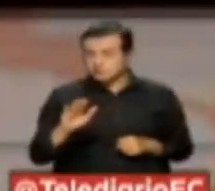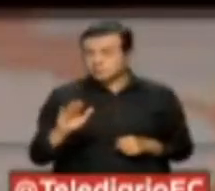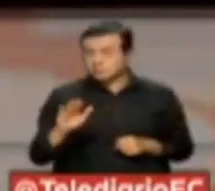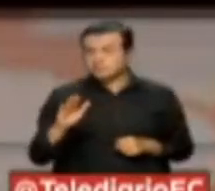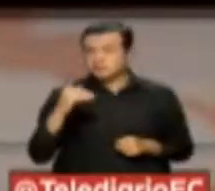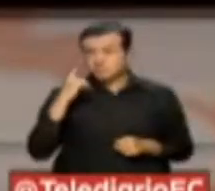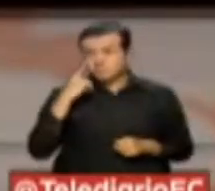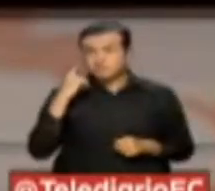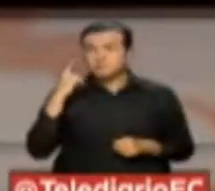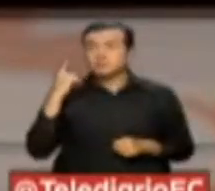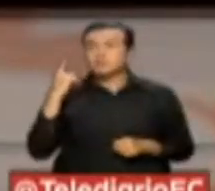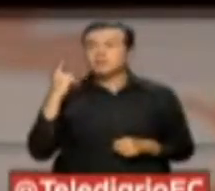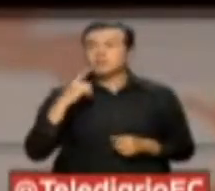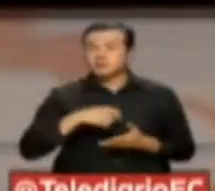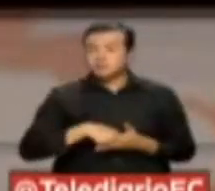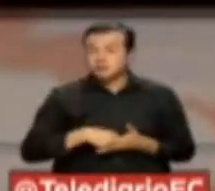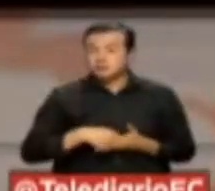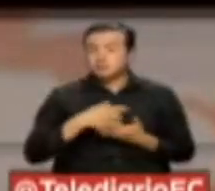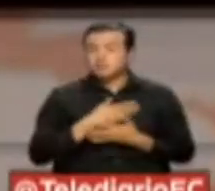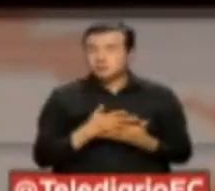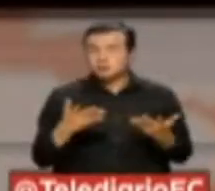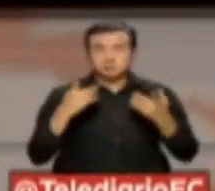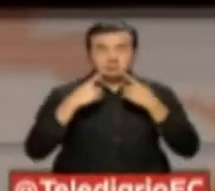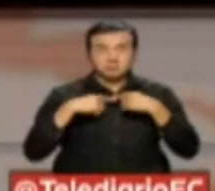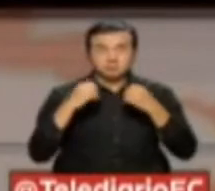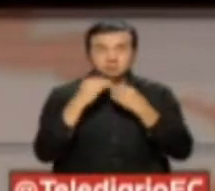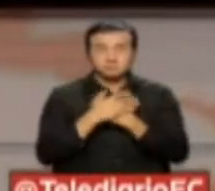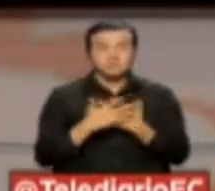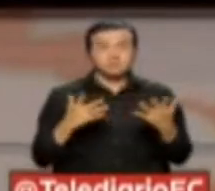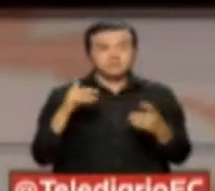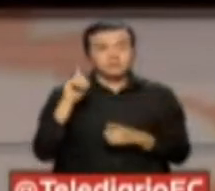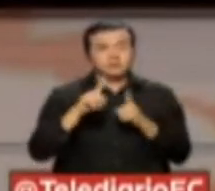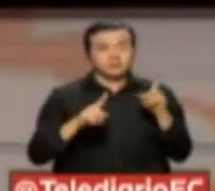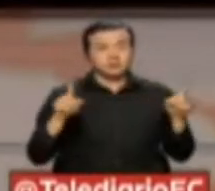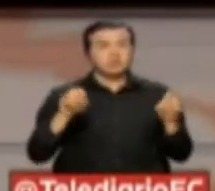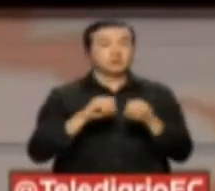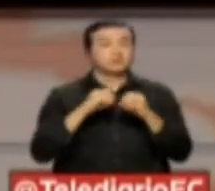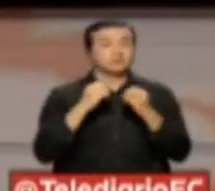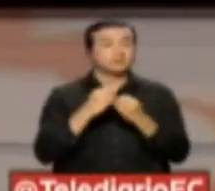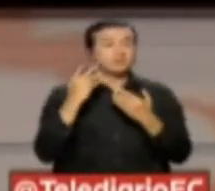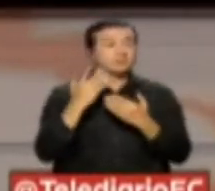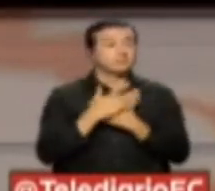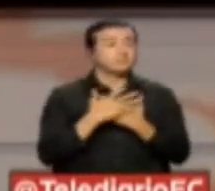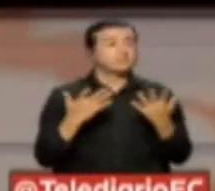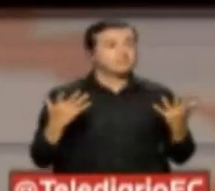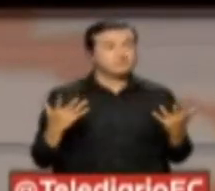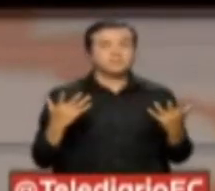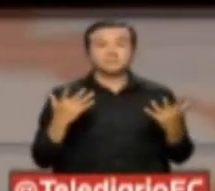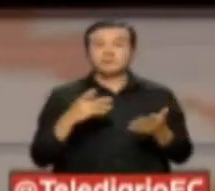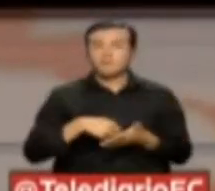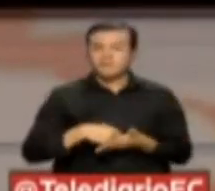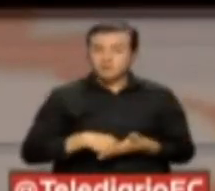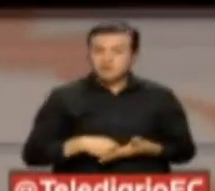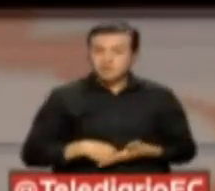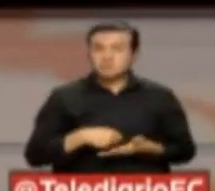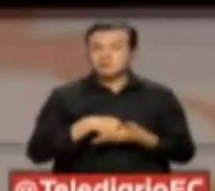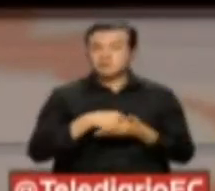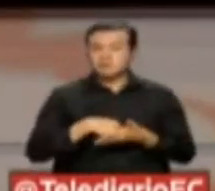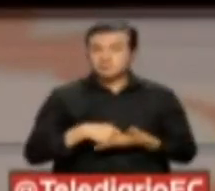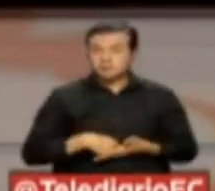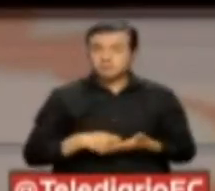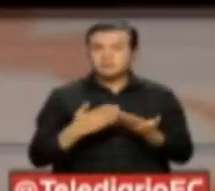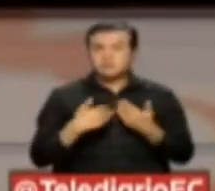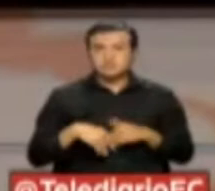luego tenemos cuando hubo el pronunciamiento de ciertos partidos políticos para que les permitan recoger firmas para